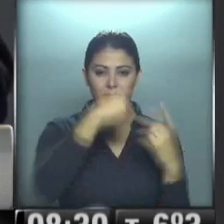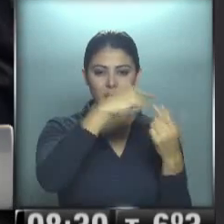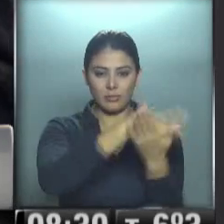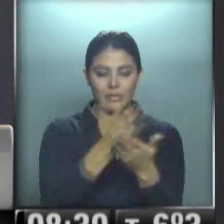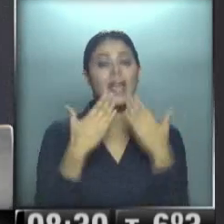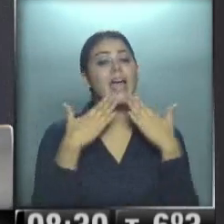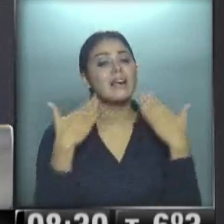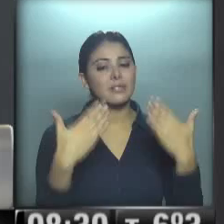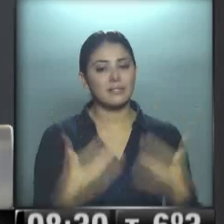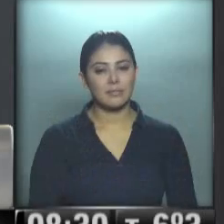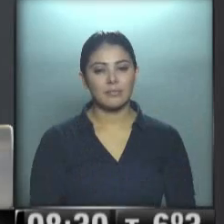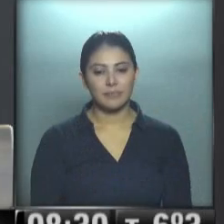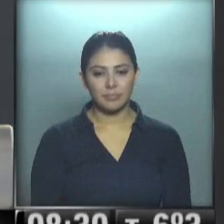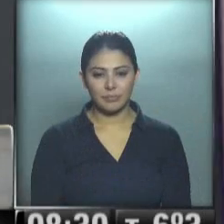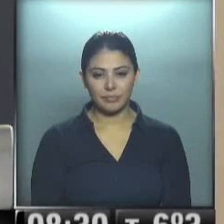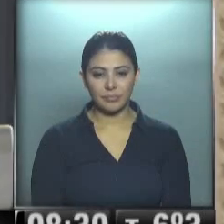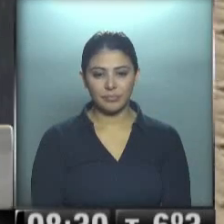para muchas gracias